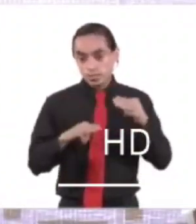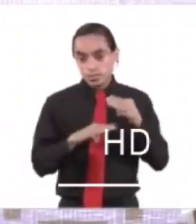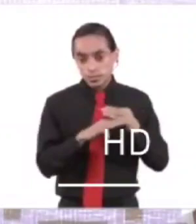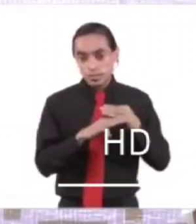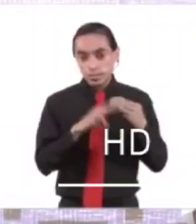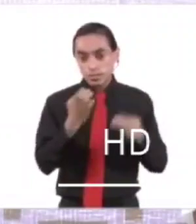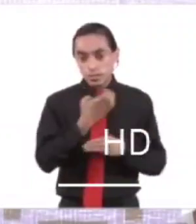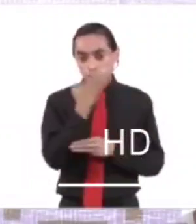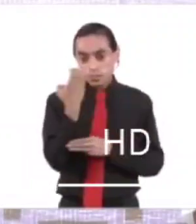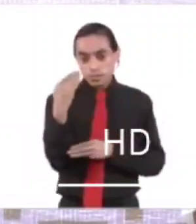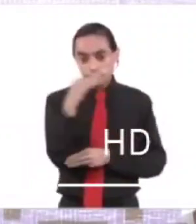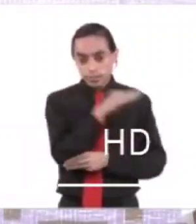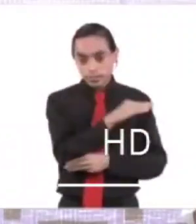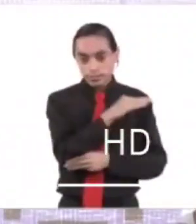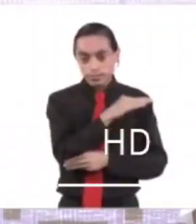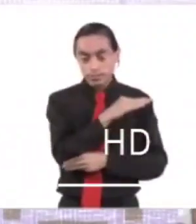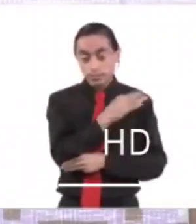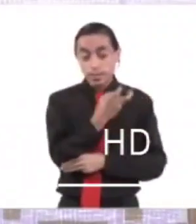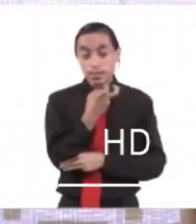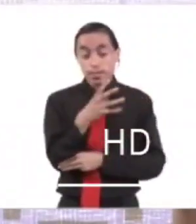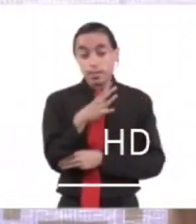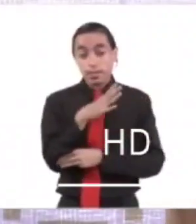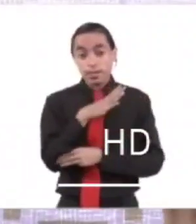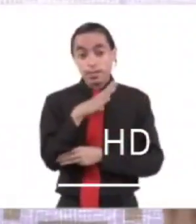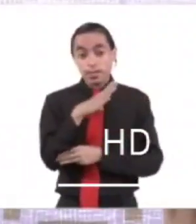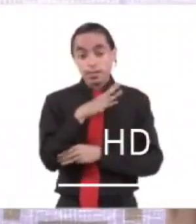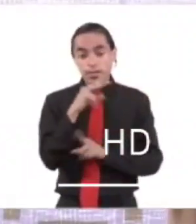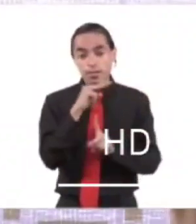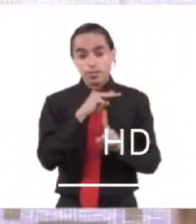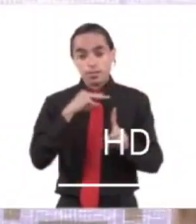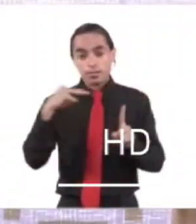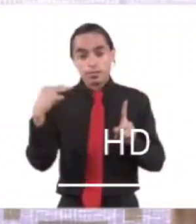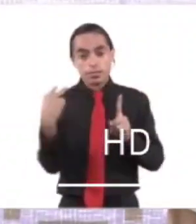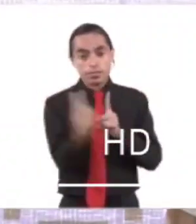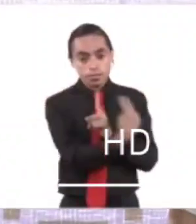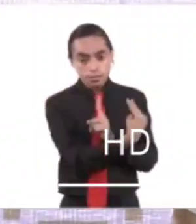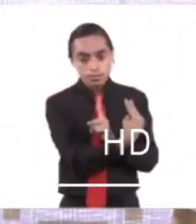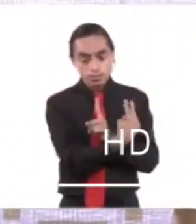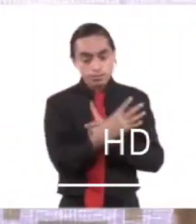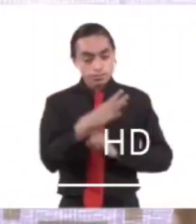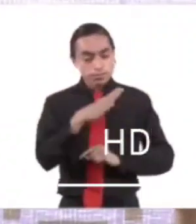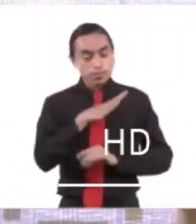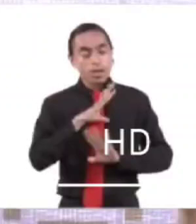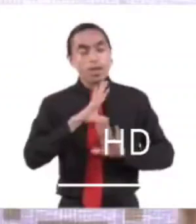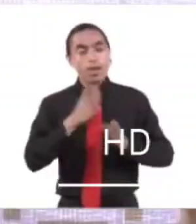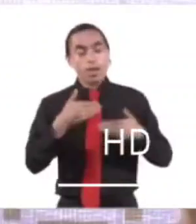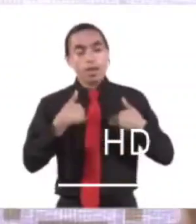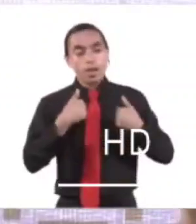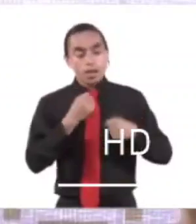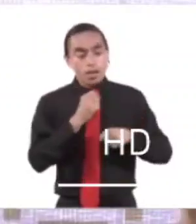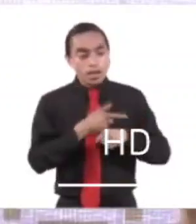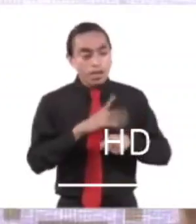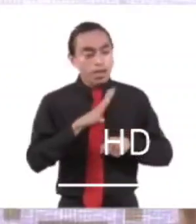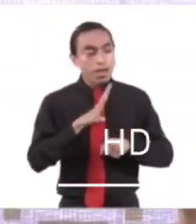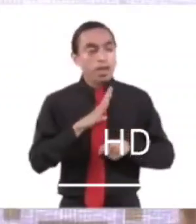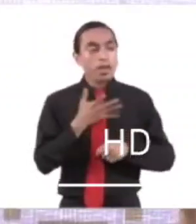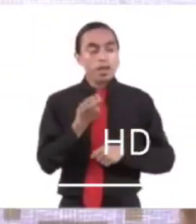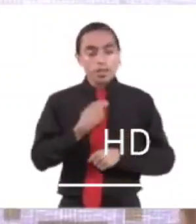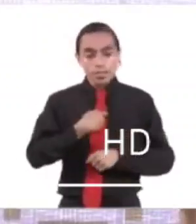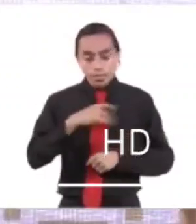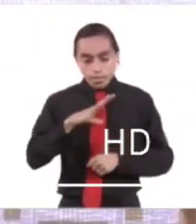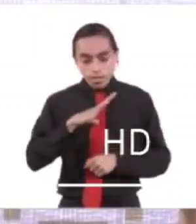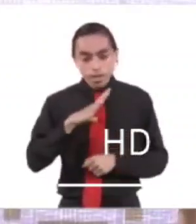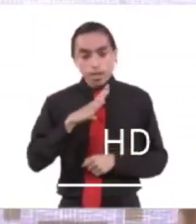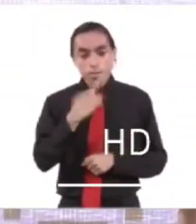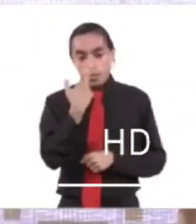gratuitos. Eso le dio una perspectiva a nuestro movimiento, le dio sentido, le dio identidad, le dio razón